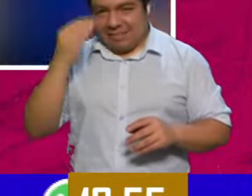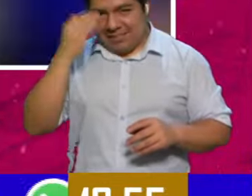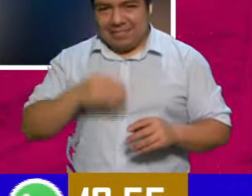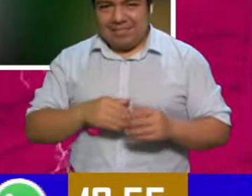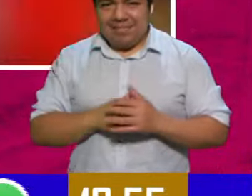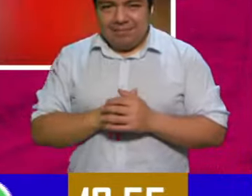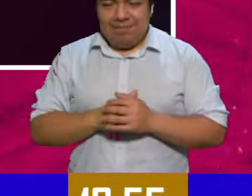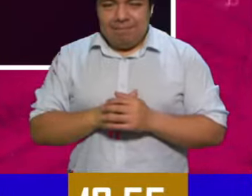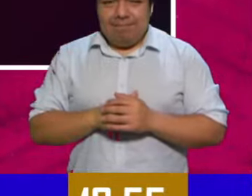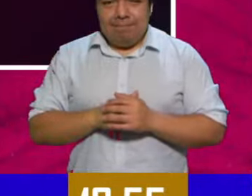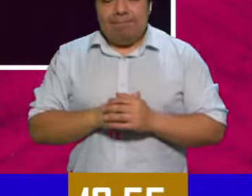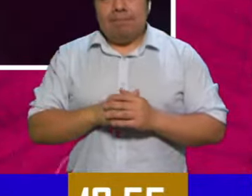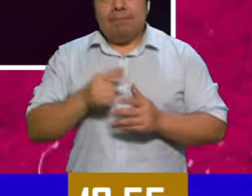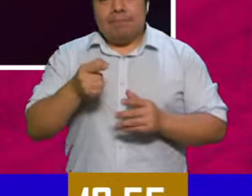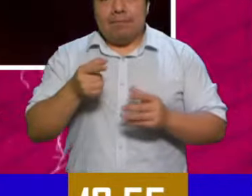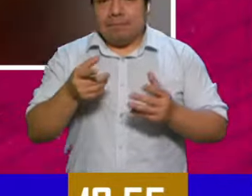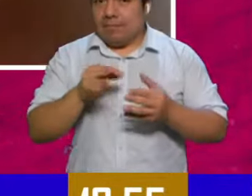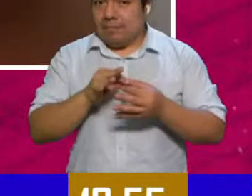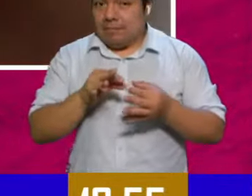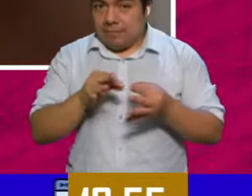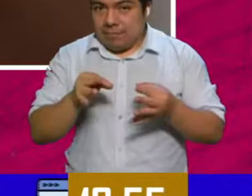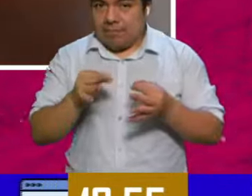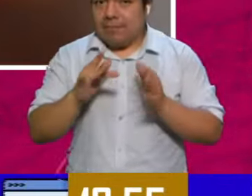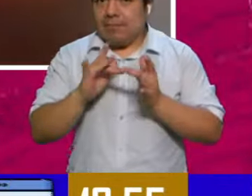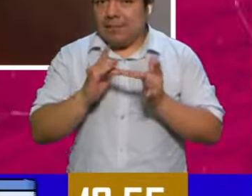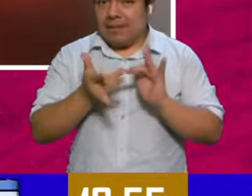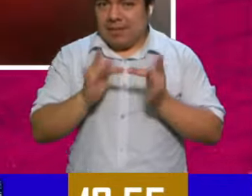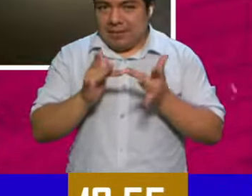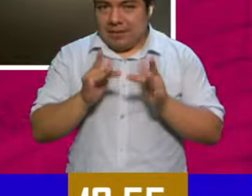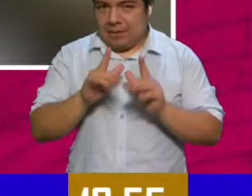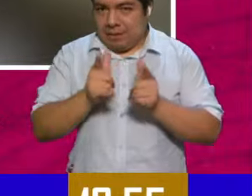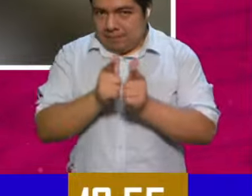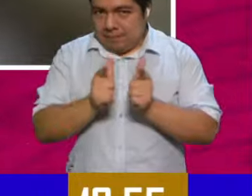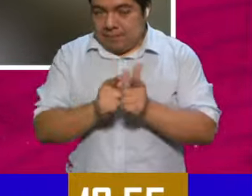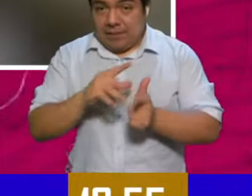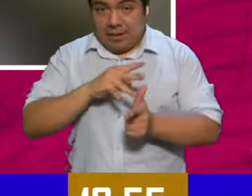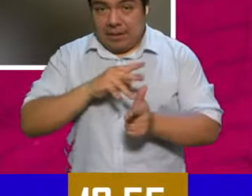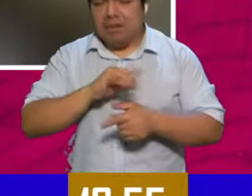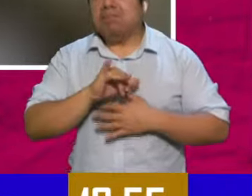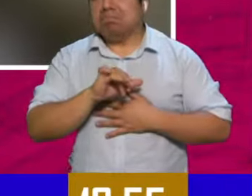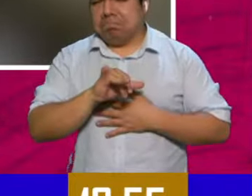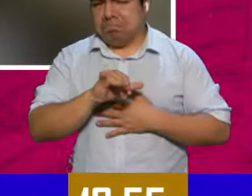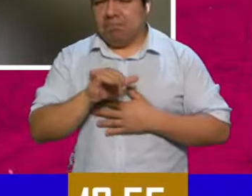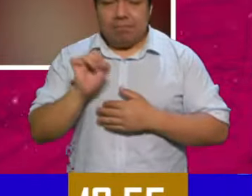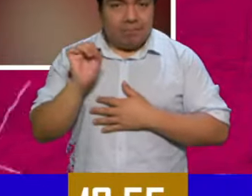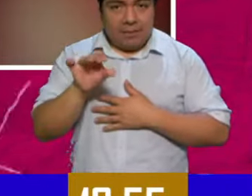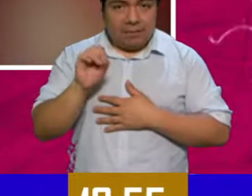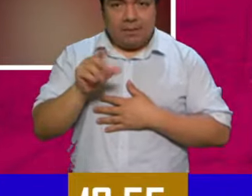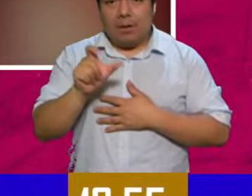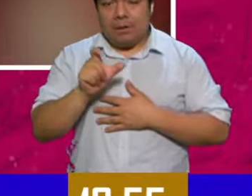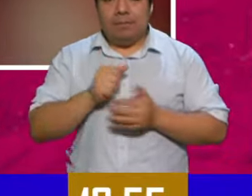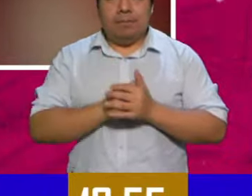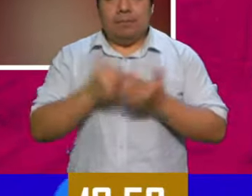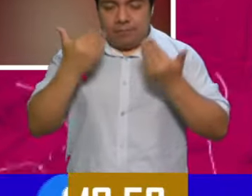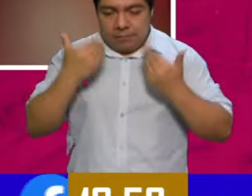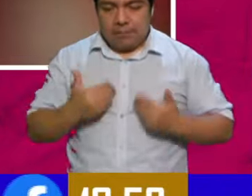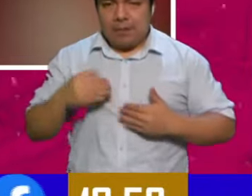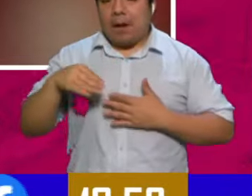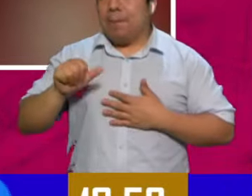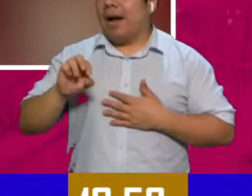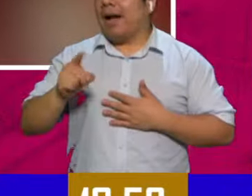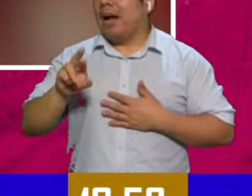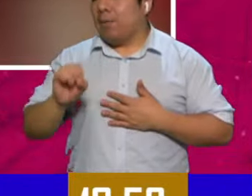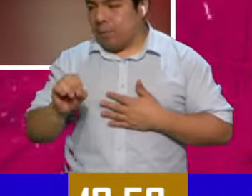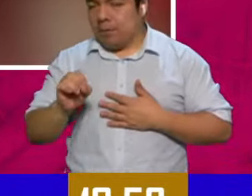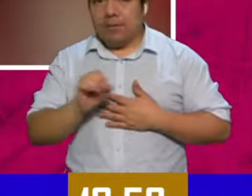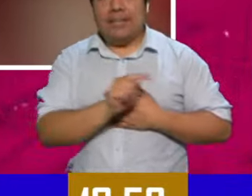¡Murciélago! Oiga, y usted nos va a dar redes sociales de la banda, ¿sí las tiene usted? Claro que sí. Y presentaciones. Bueno, nosotros somos Macabro, una banda